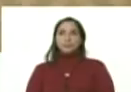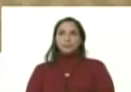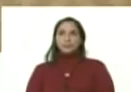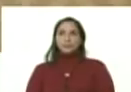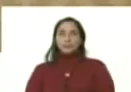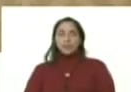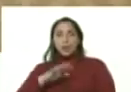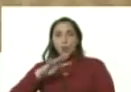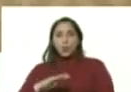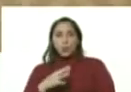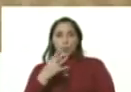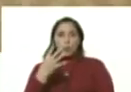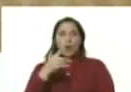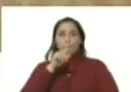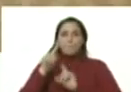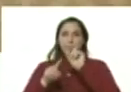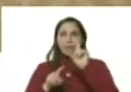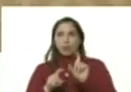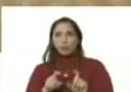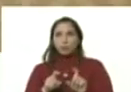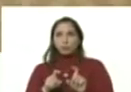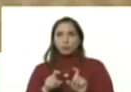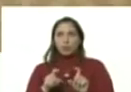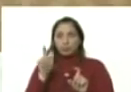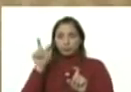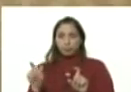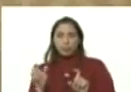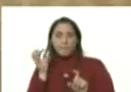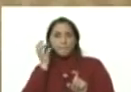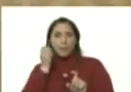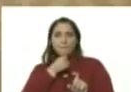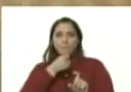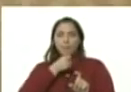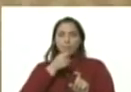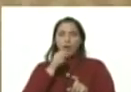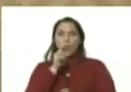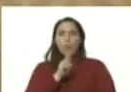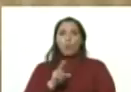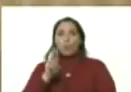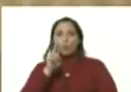Gracias. La cuarta pregunta le realiza Sonsiré Luna da Costa por Unión Radio.